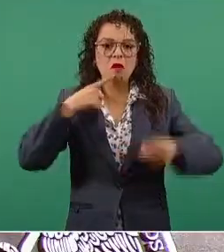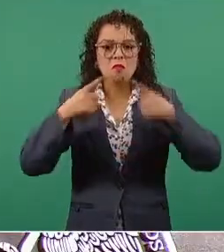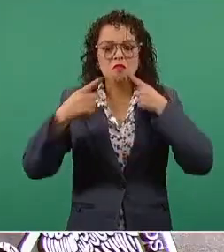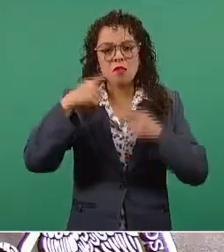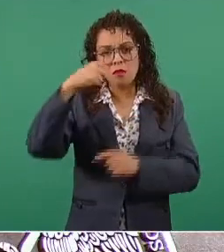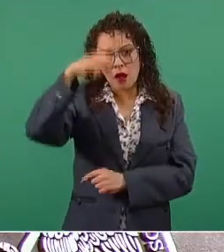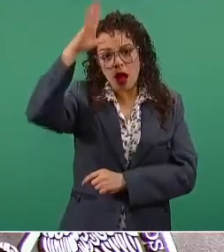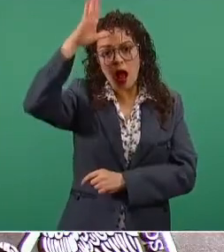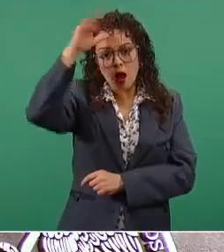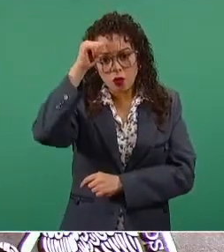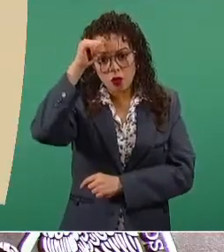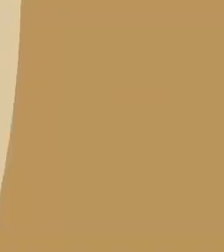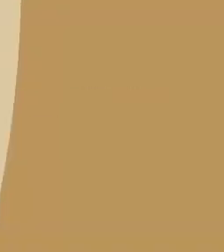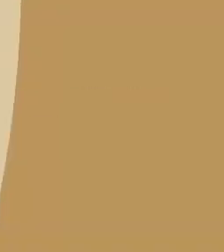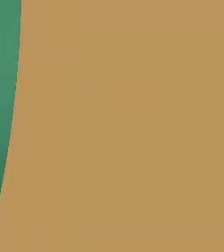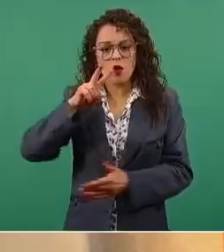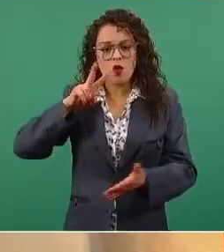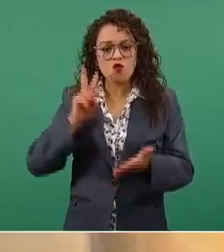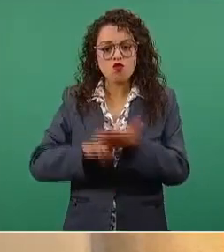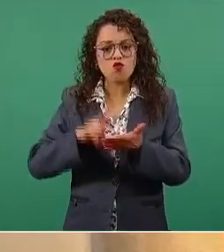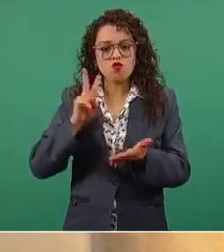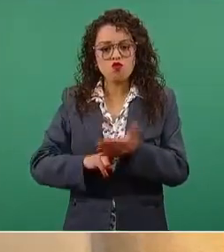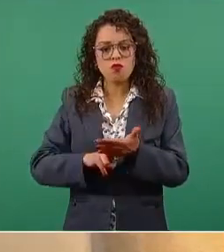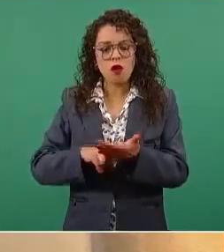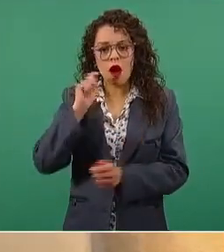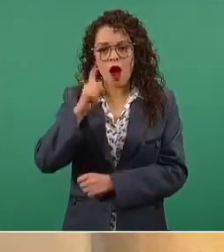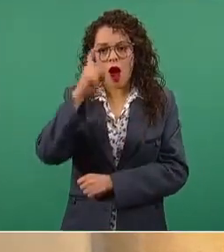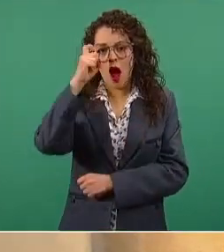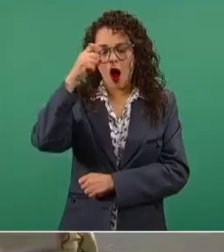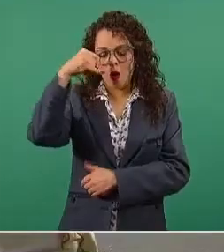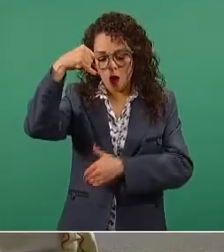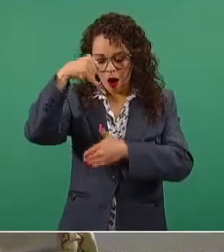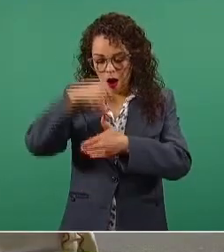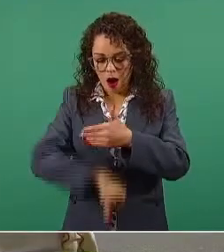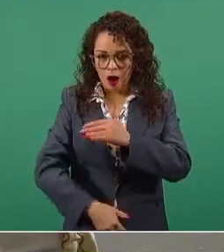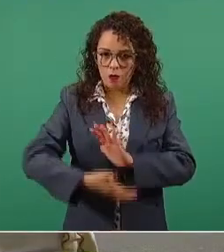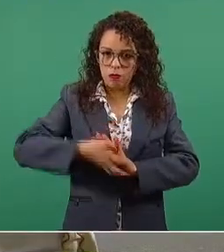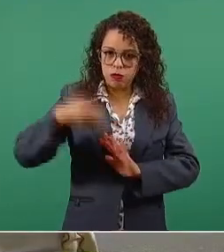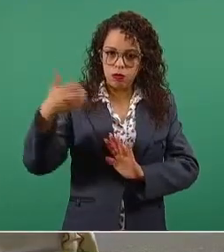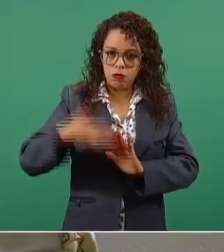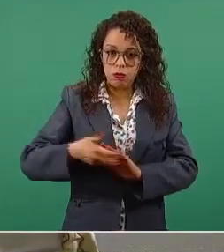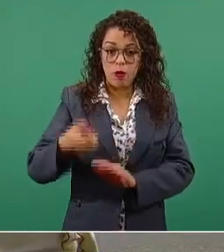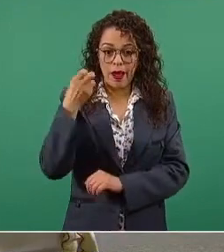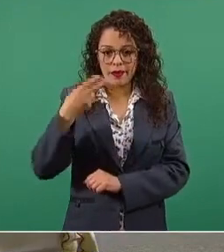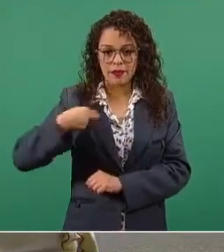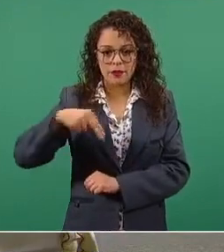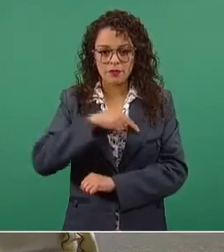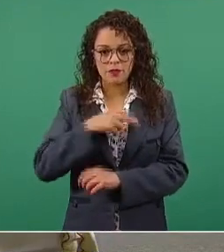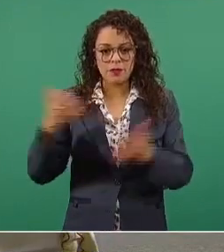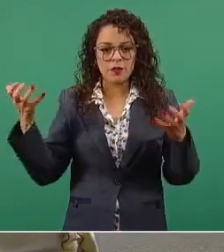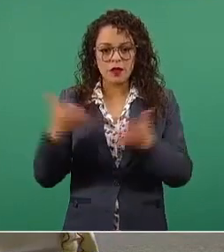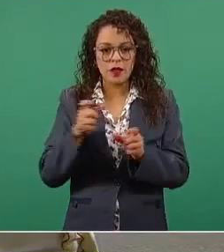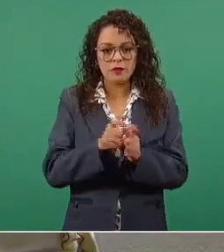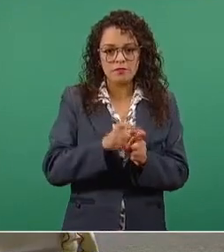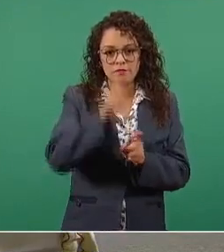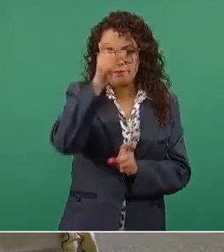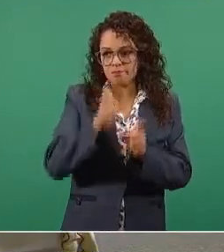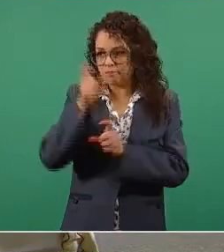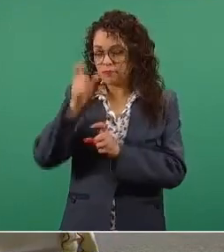de todas las partes interesadas. El director de Pemex, Octavio Romero, explicó 11 puntos de avance que se han realizado